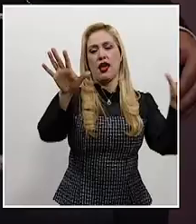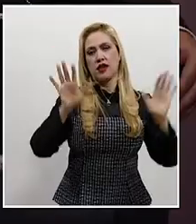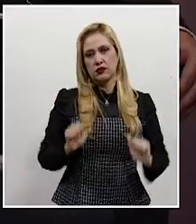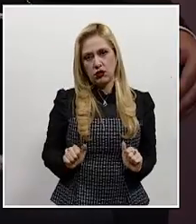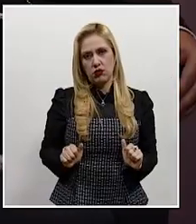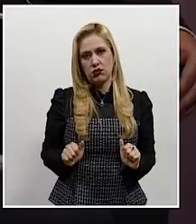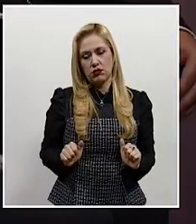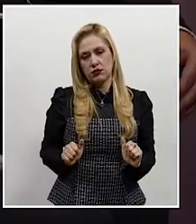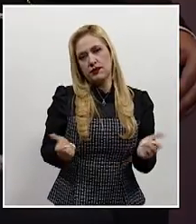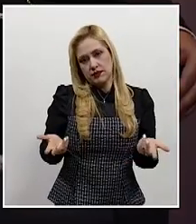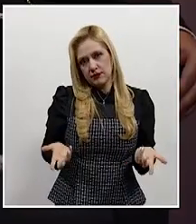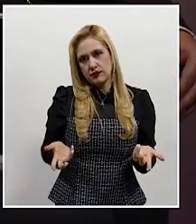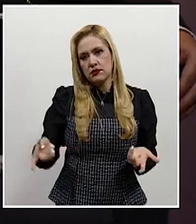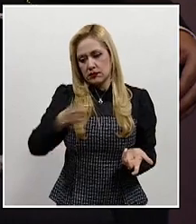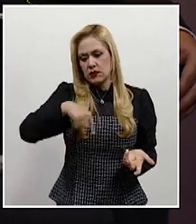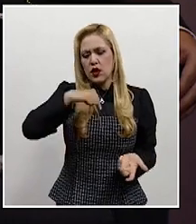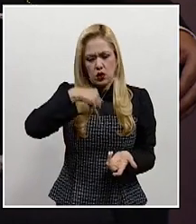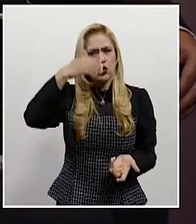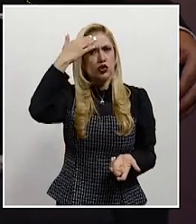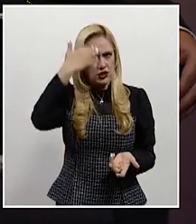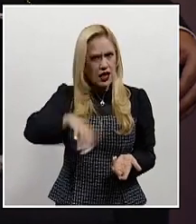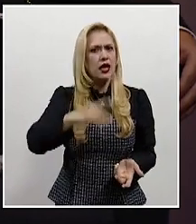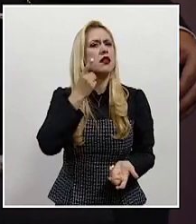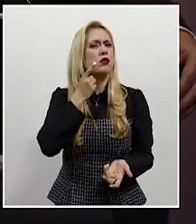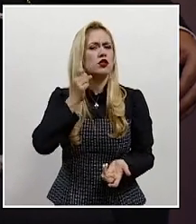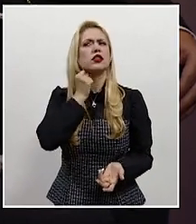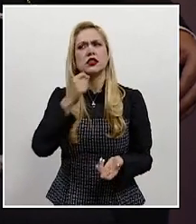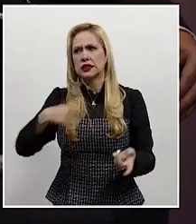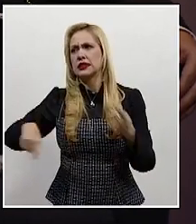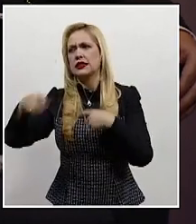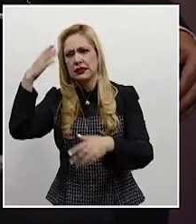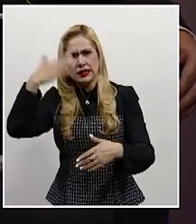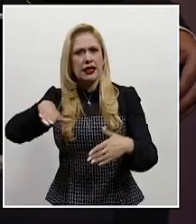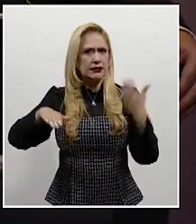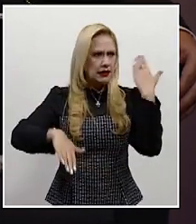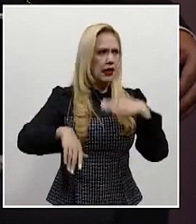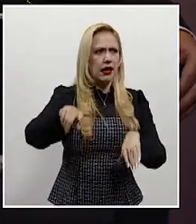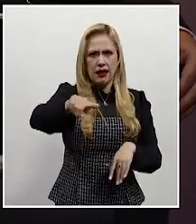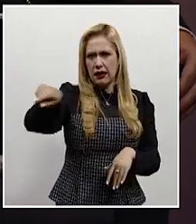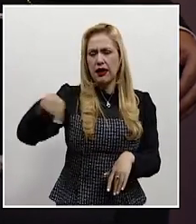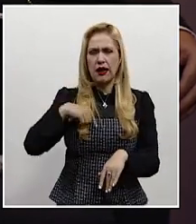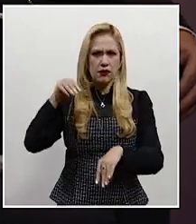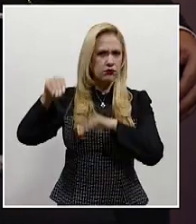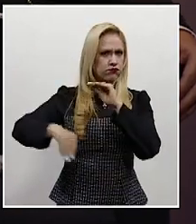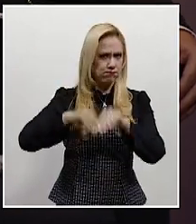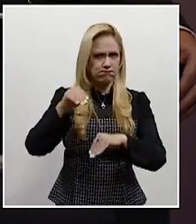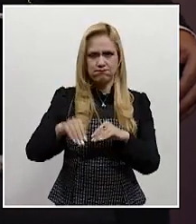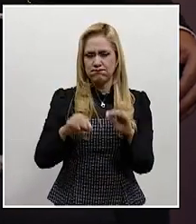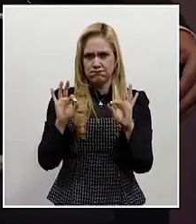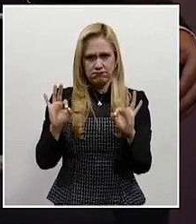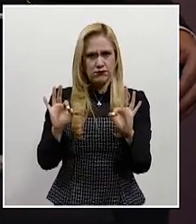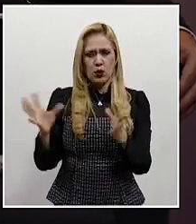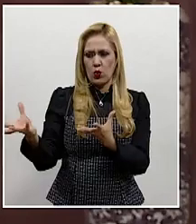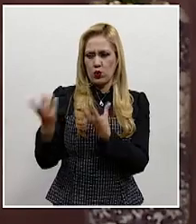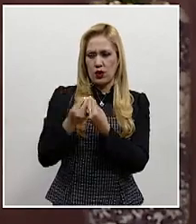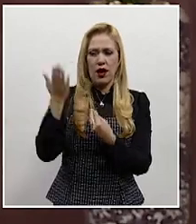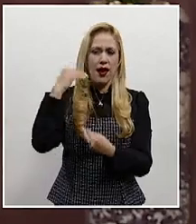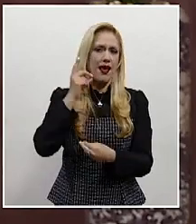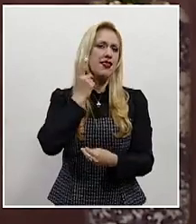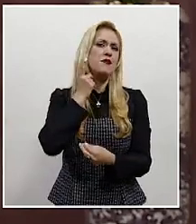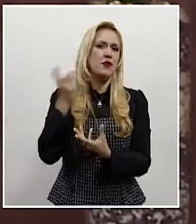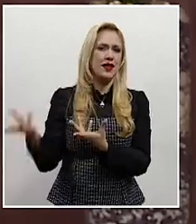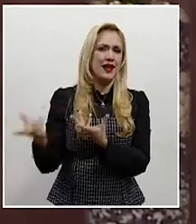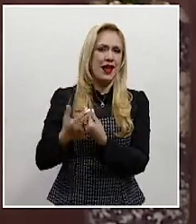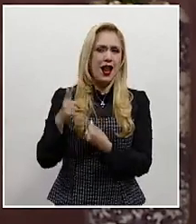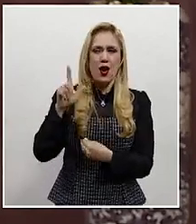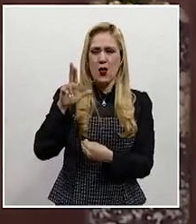mismo. Nosotros lo sabemos, los legisladores, a Luisa nos tocó ser diputadas federales juntas, y tenemos un